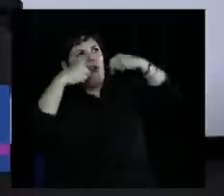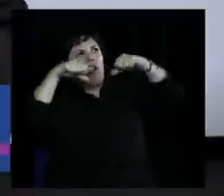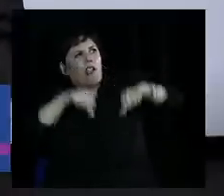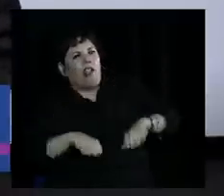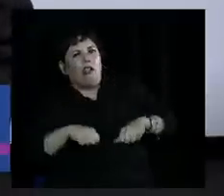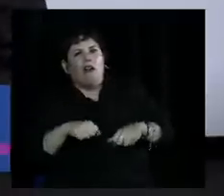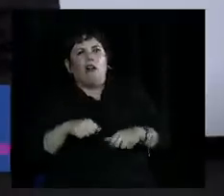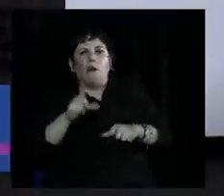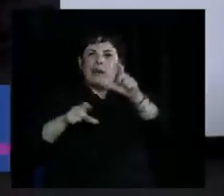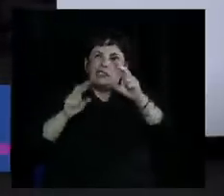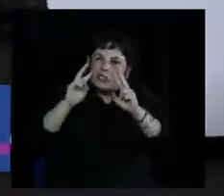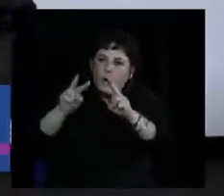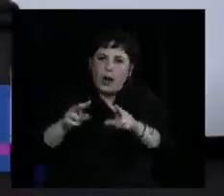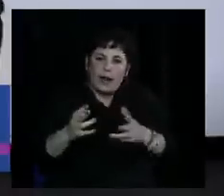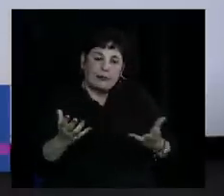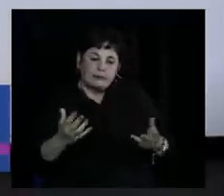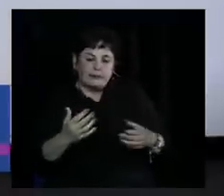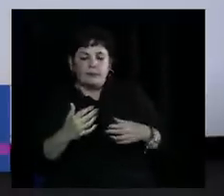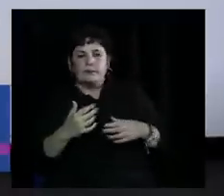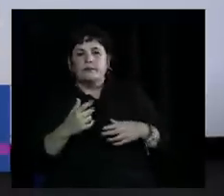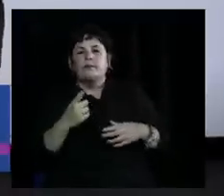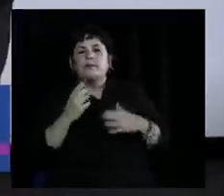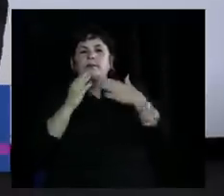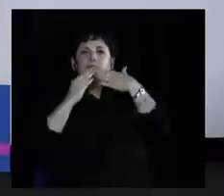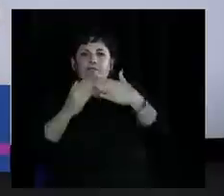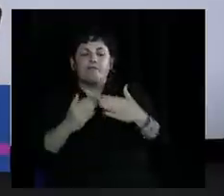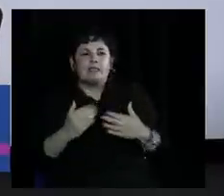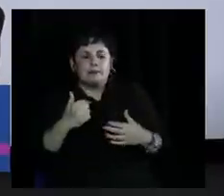Sole, ¿cómo explicás vos esta, para mí, una inconsistencia?